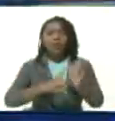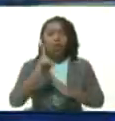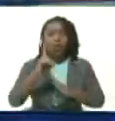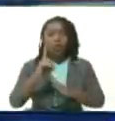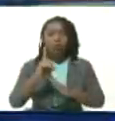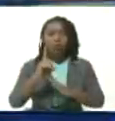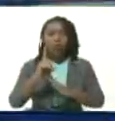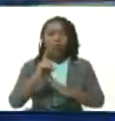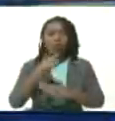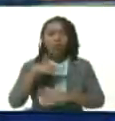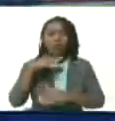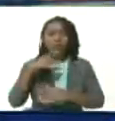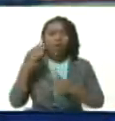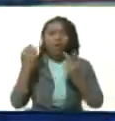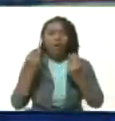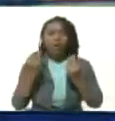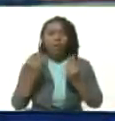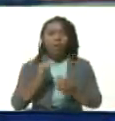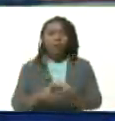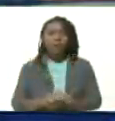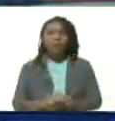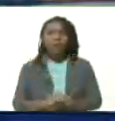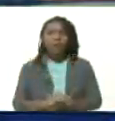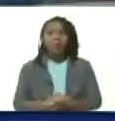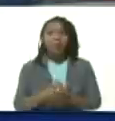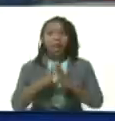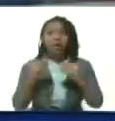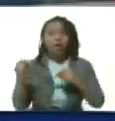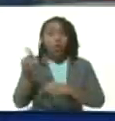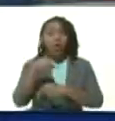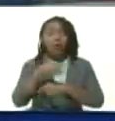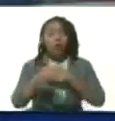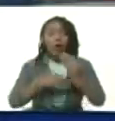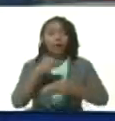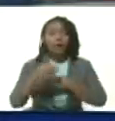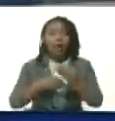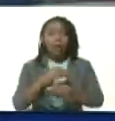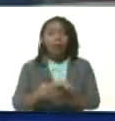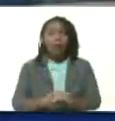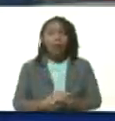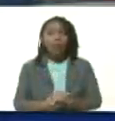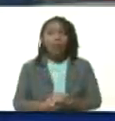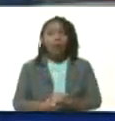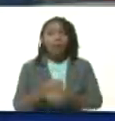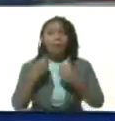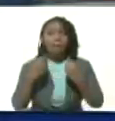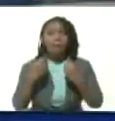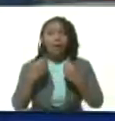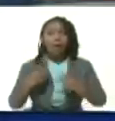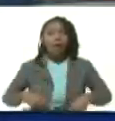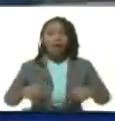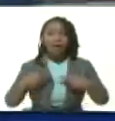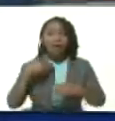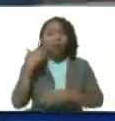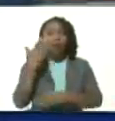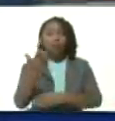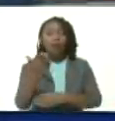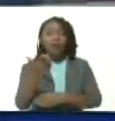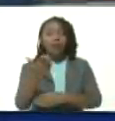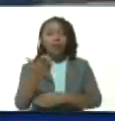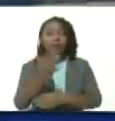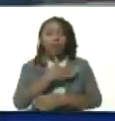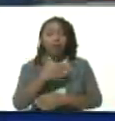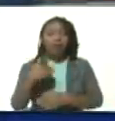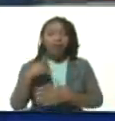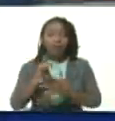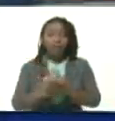rendimiento de la economía. Y todo esto lo hacemos para la vida de usted, querida